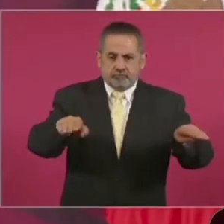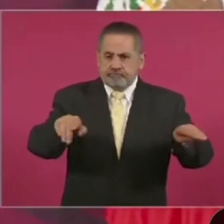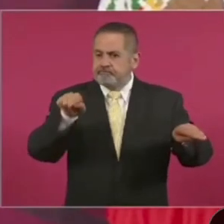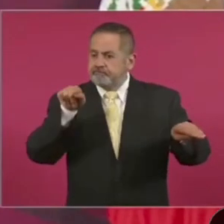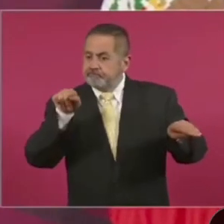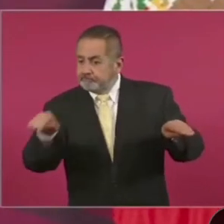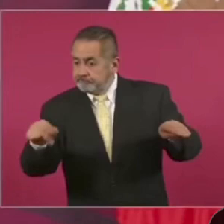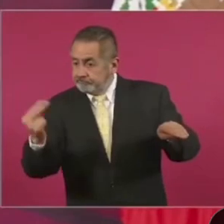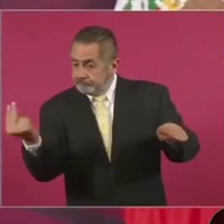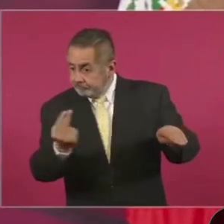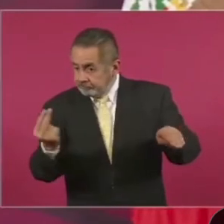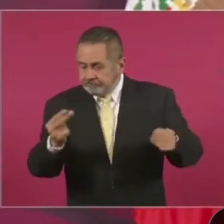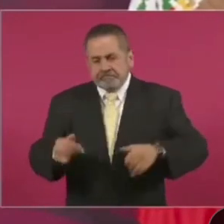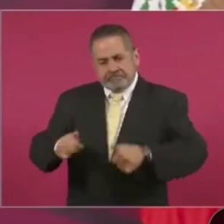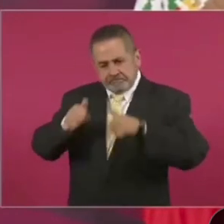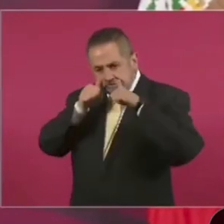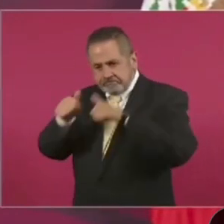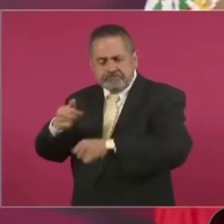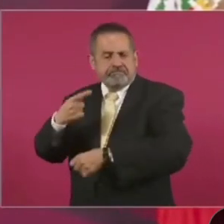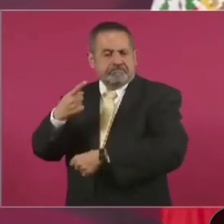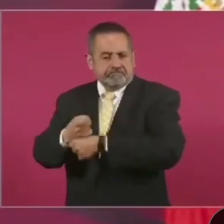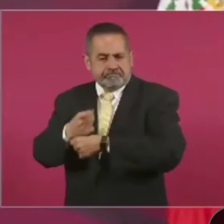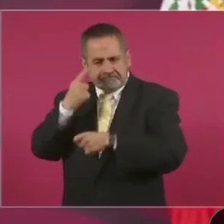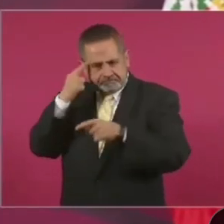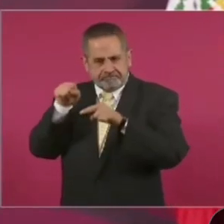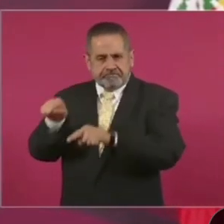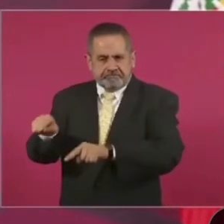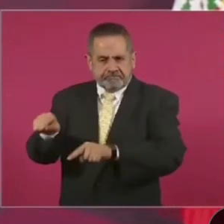más necesitada.